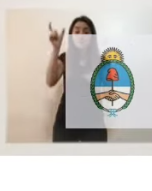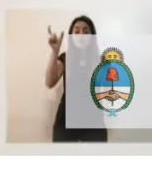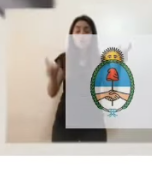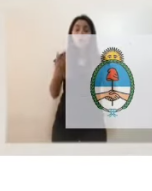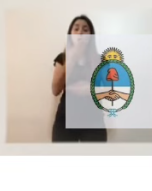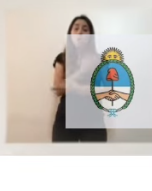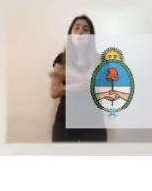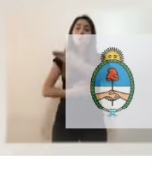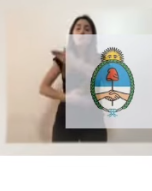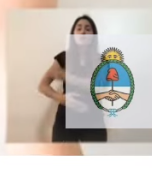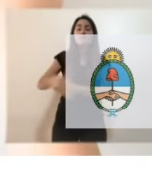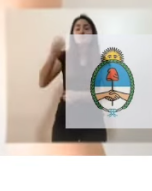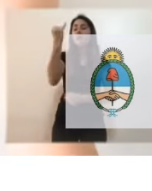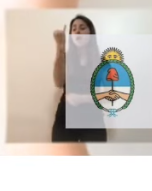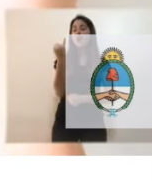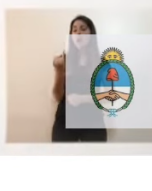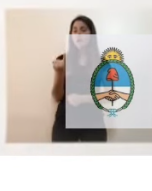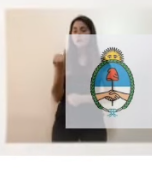persona